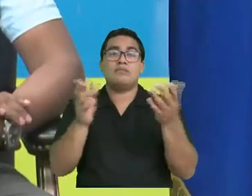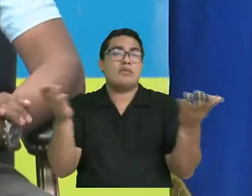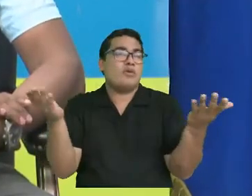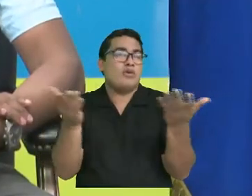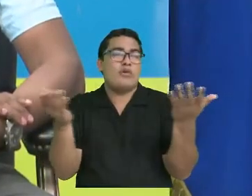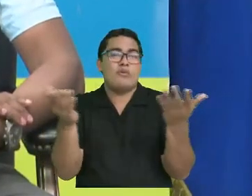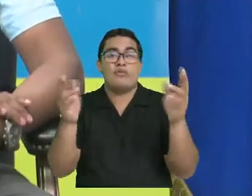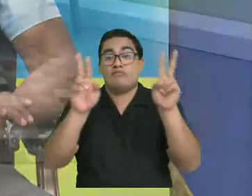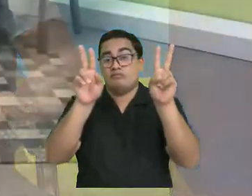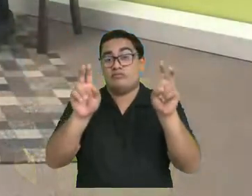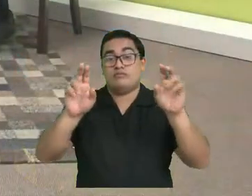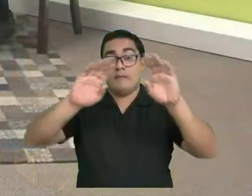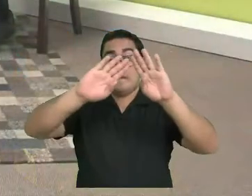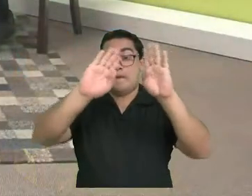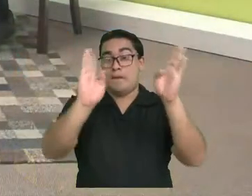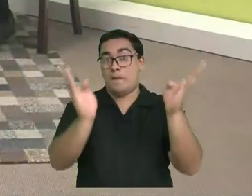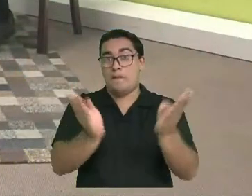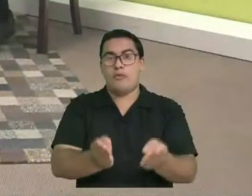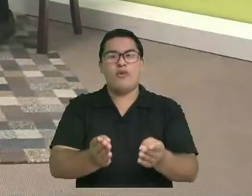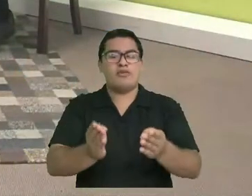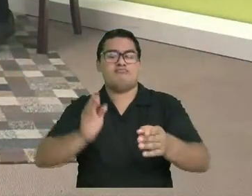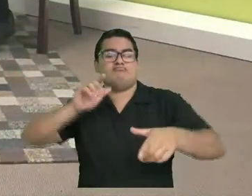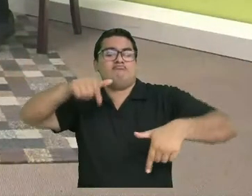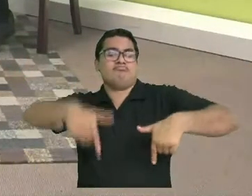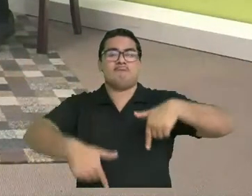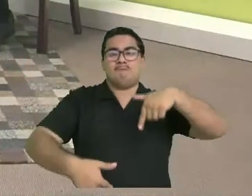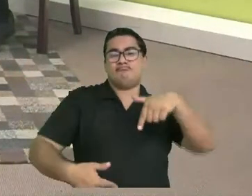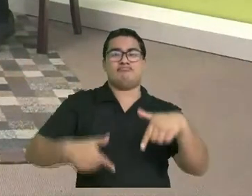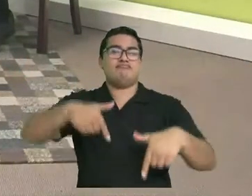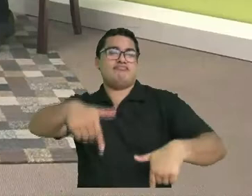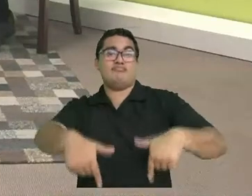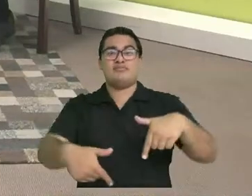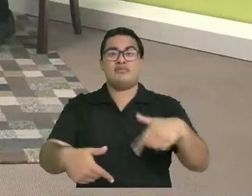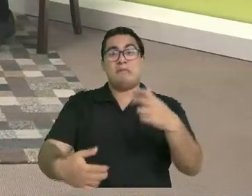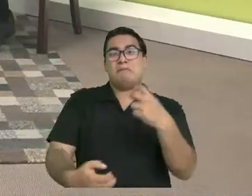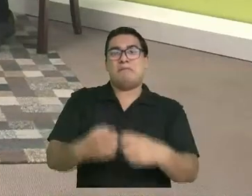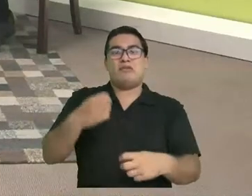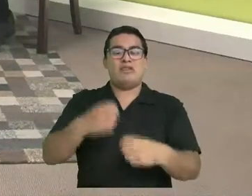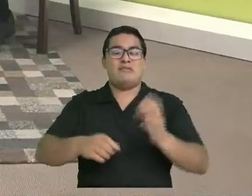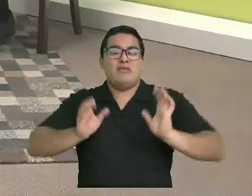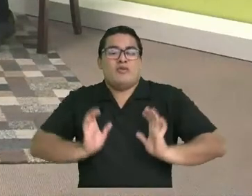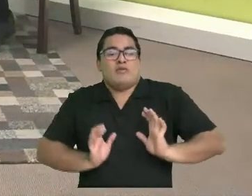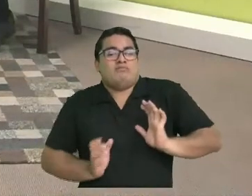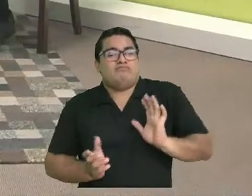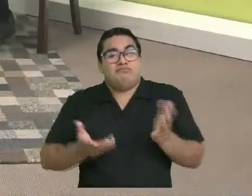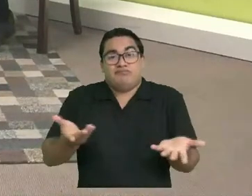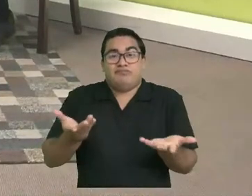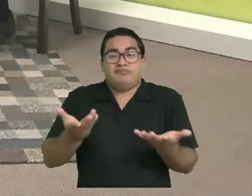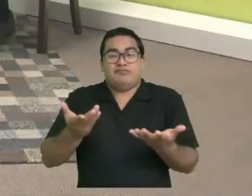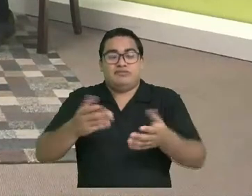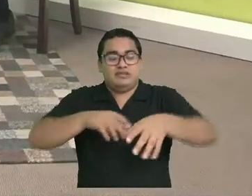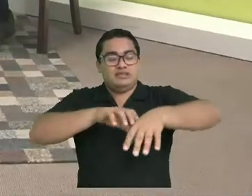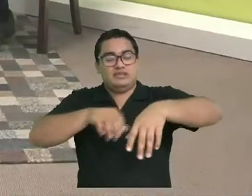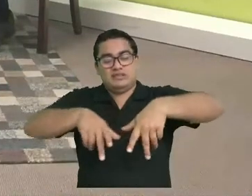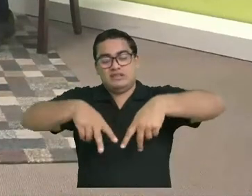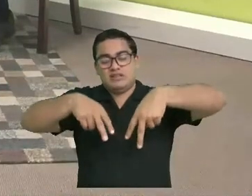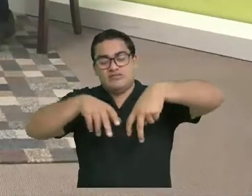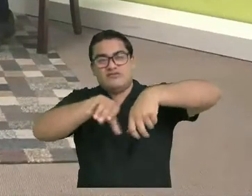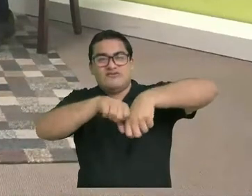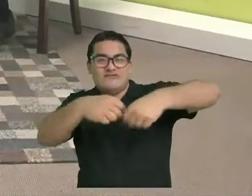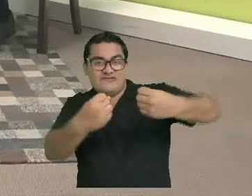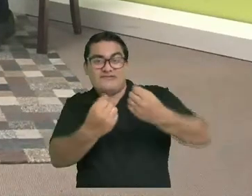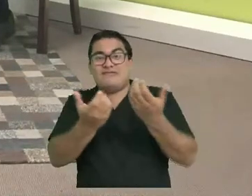mujeres. Tacones altos, problemas de postura, esguince y otras lesiones que se puede